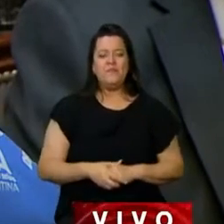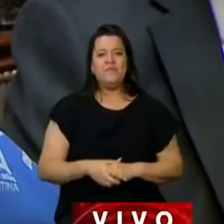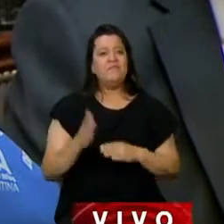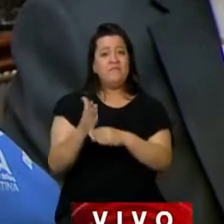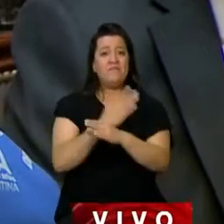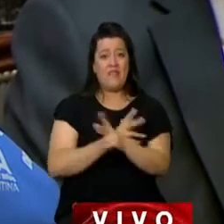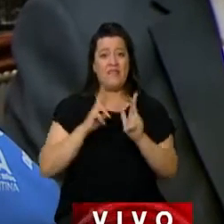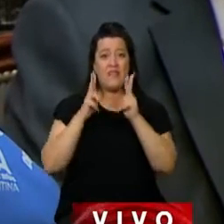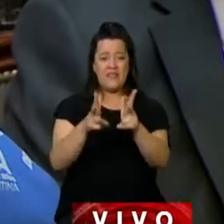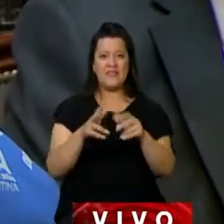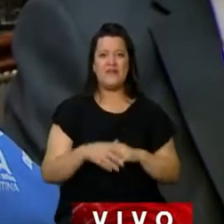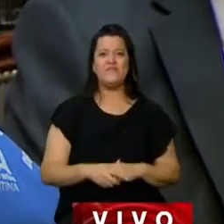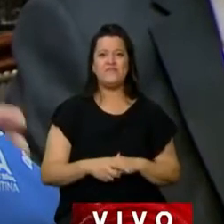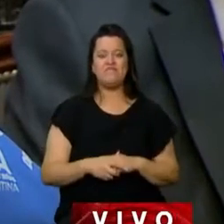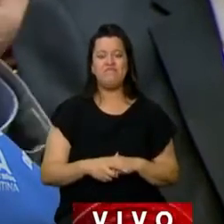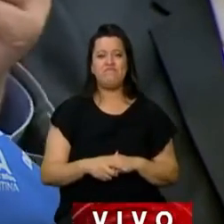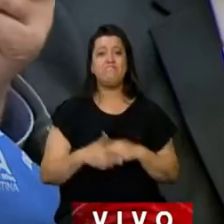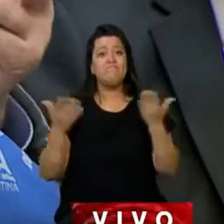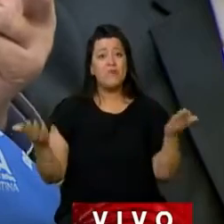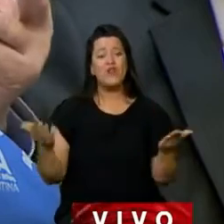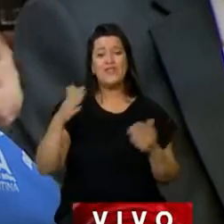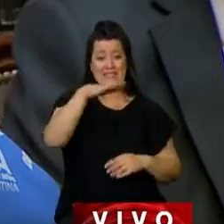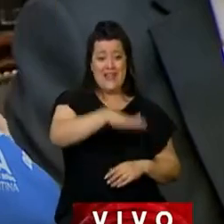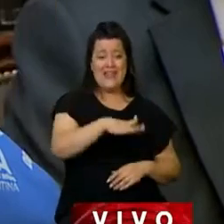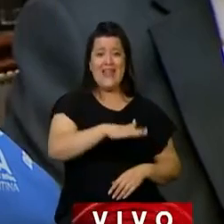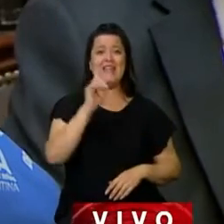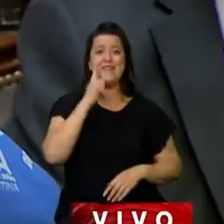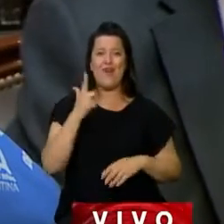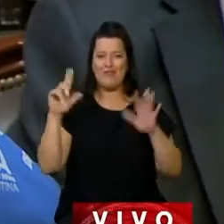decíamos que entonces el niño sordo,